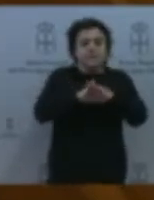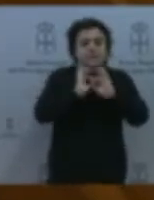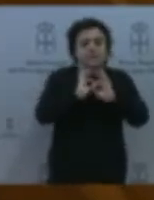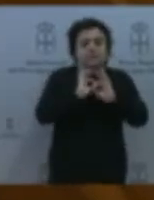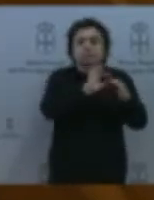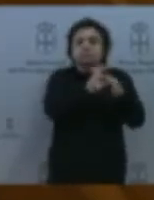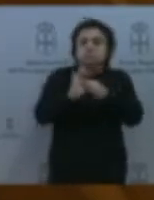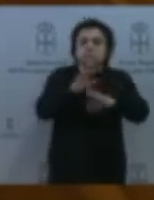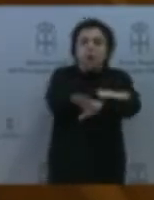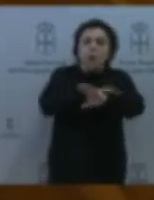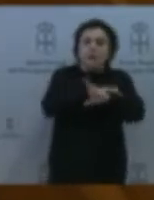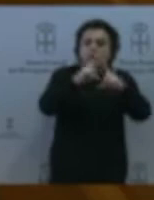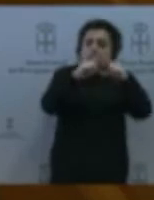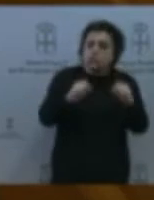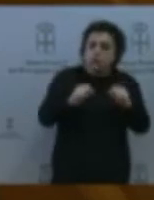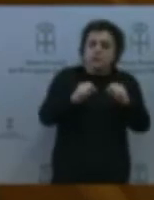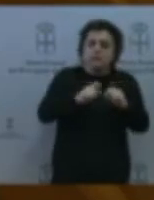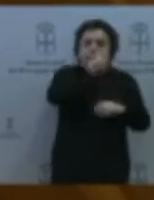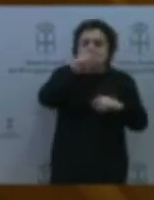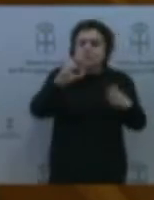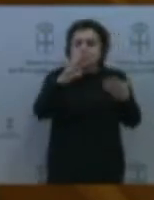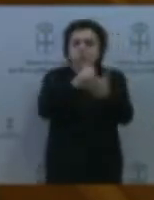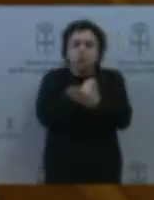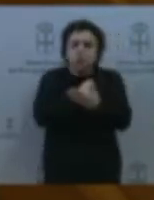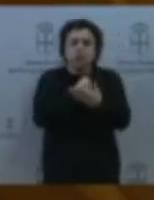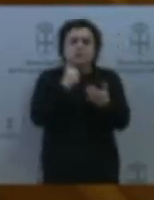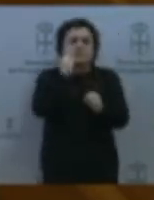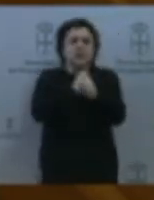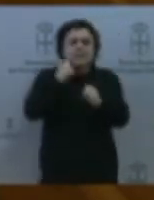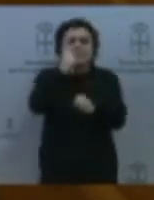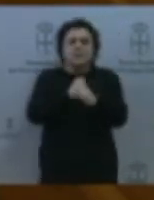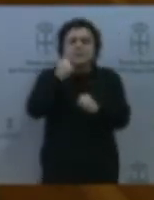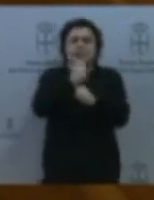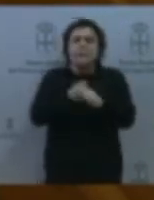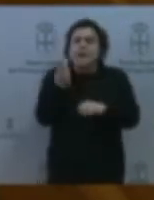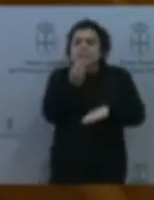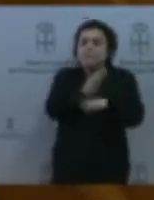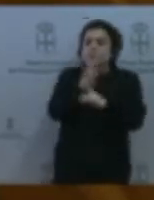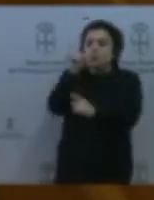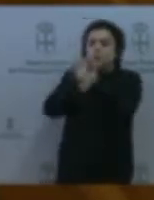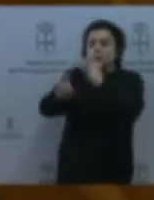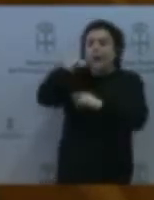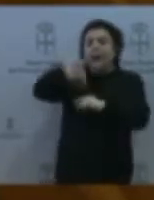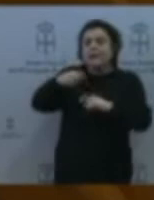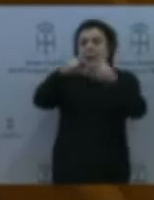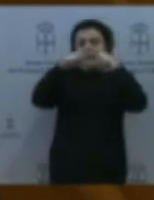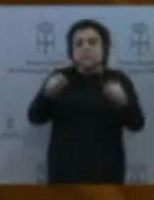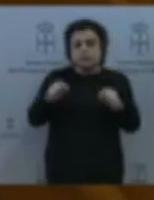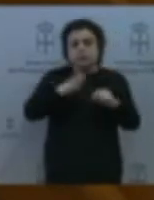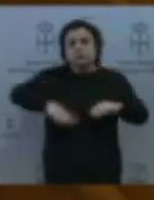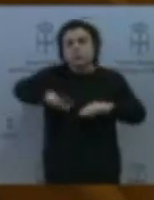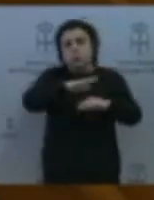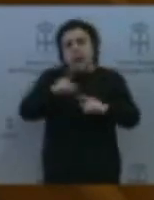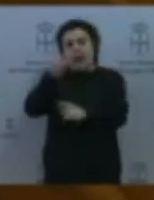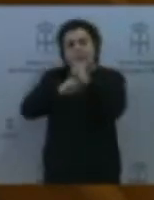órbita precisamente de atraer inversiones, de hacer de Asturias un lugar atractivo para invertir. Yo le hago algunas preguntas que me gustaría que se hiciera y que se hiciera